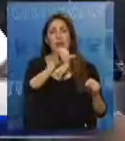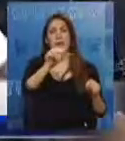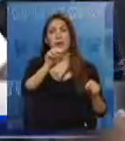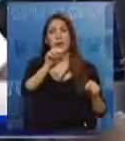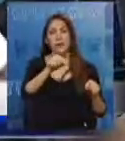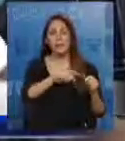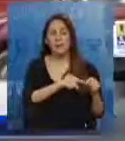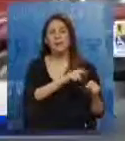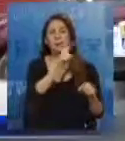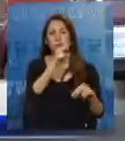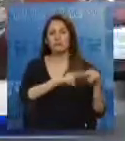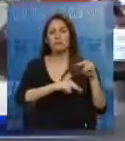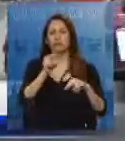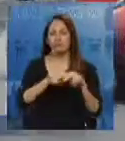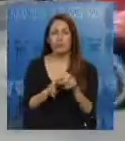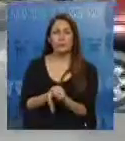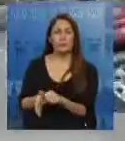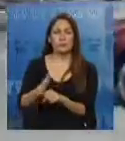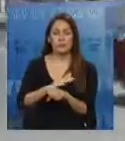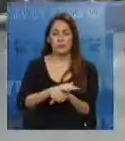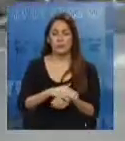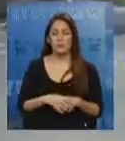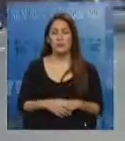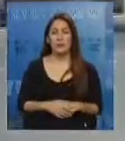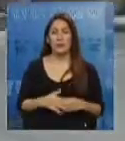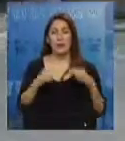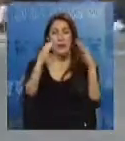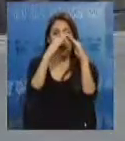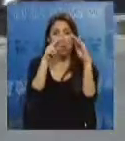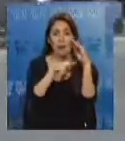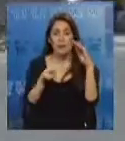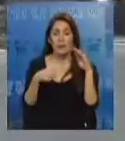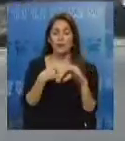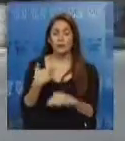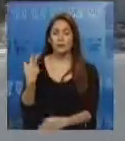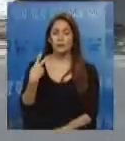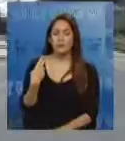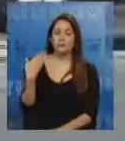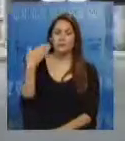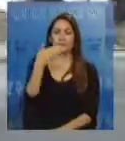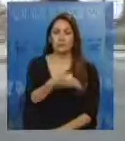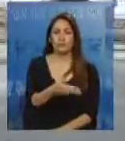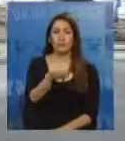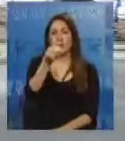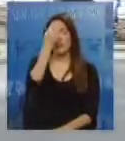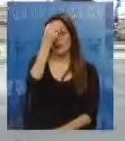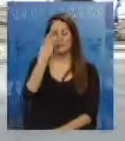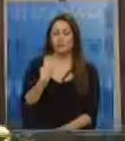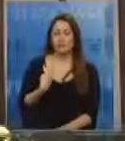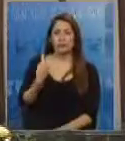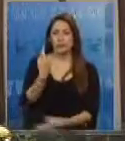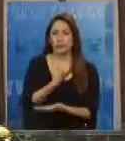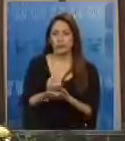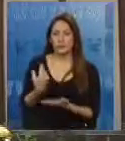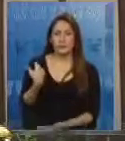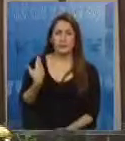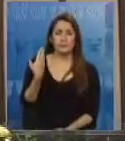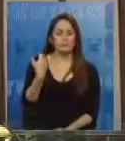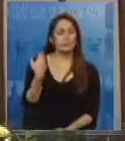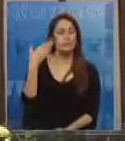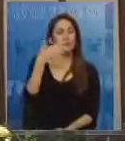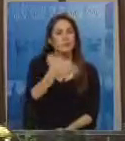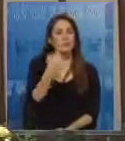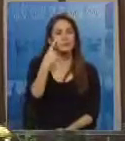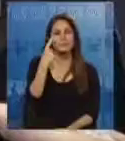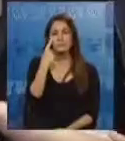los vamos a construir a todos. Los albergues los he visitado con el querido amigo, compañero Jorge Glass, la semana pasada.